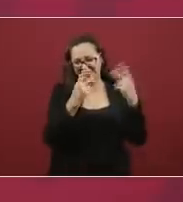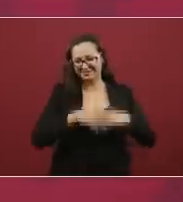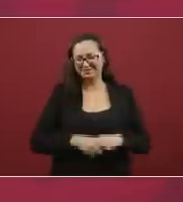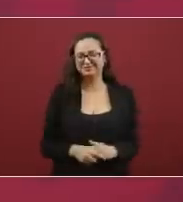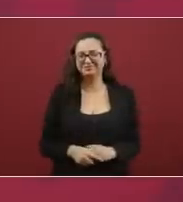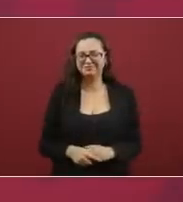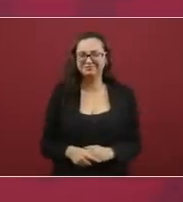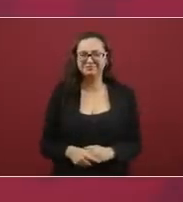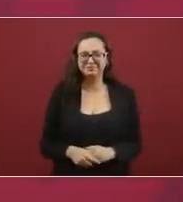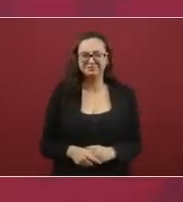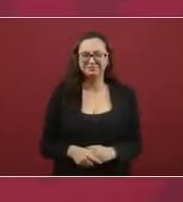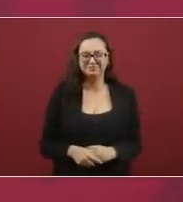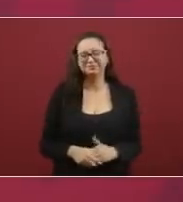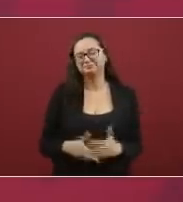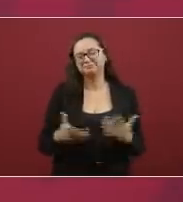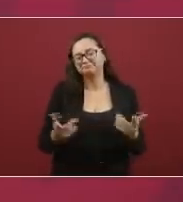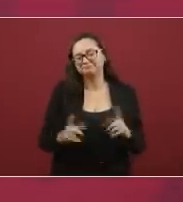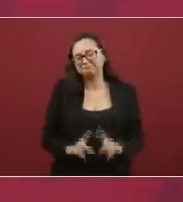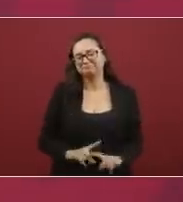Pero en fin,